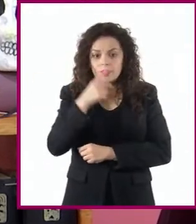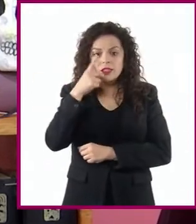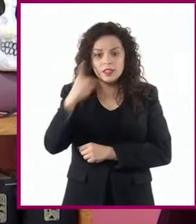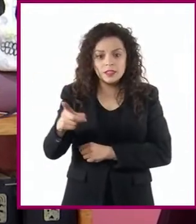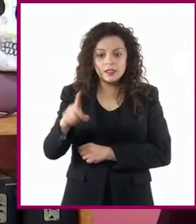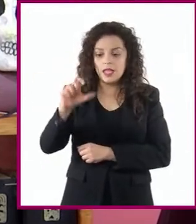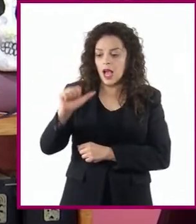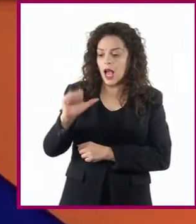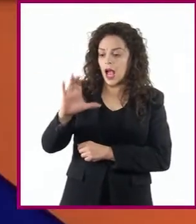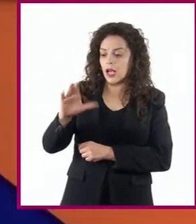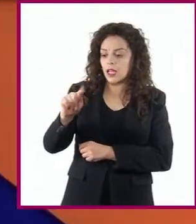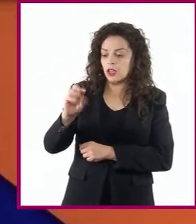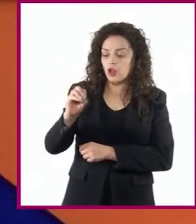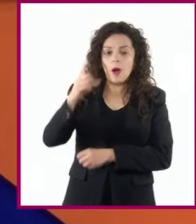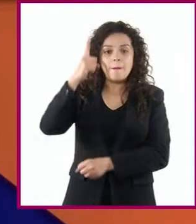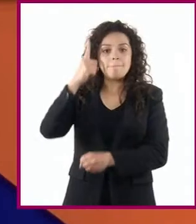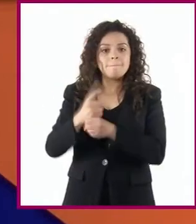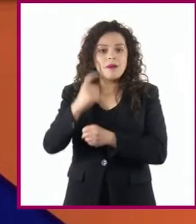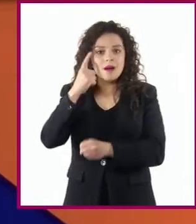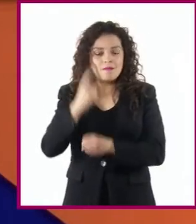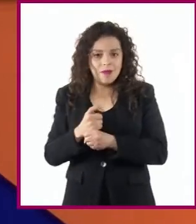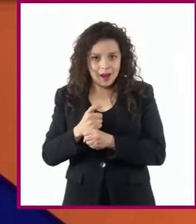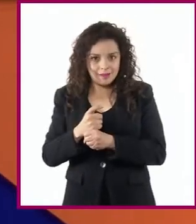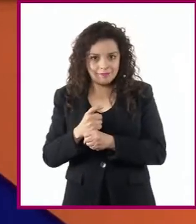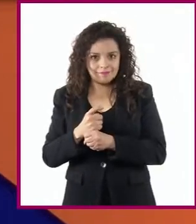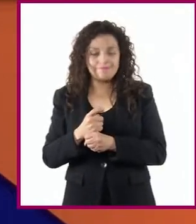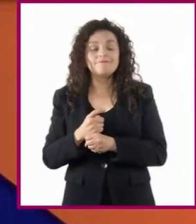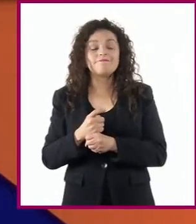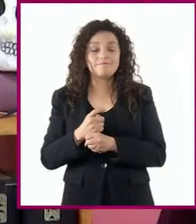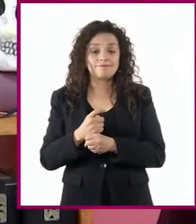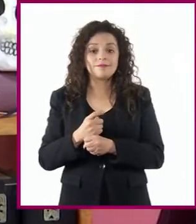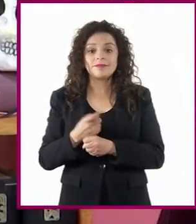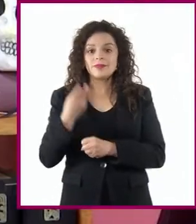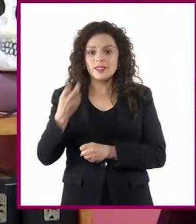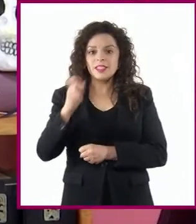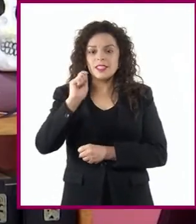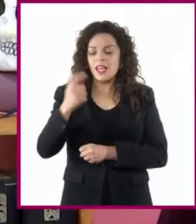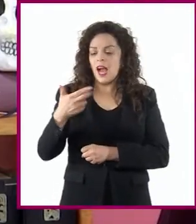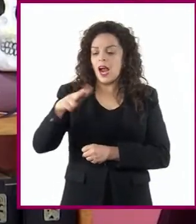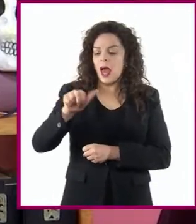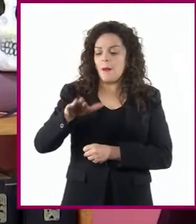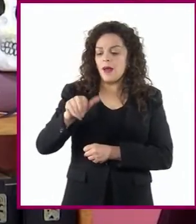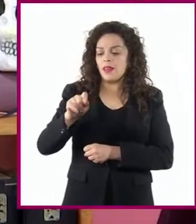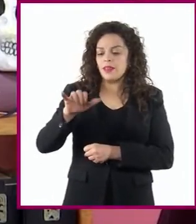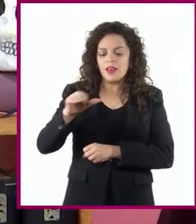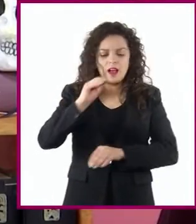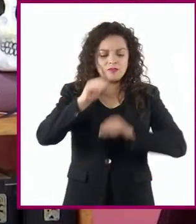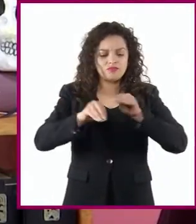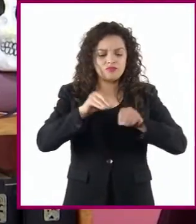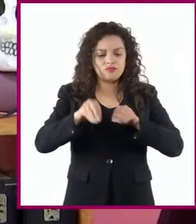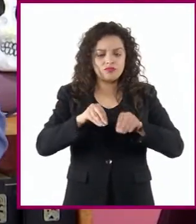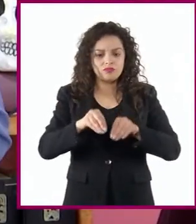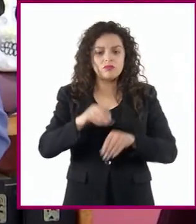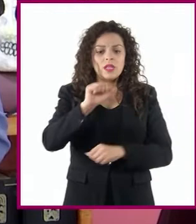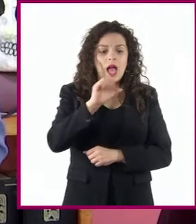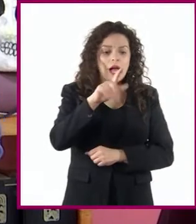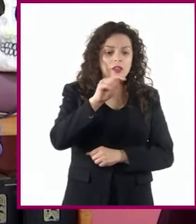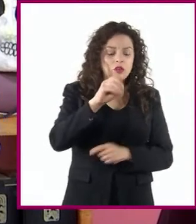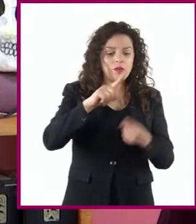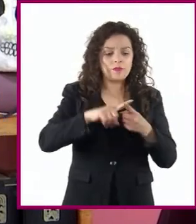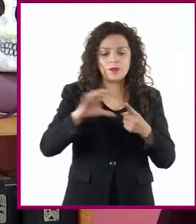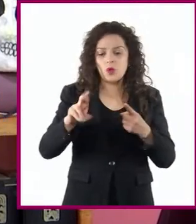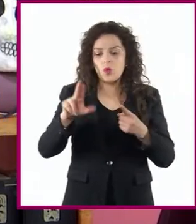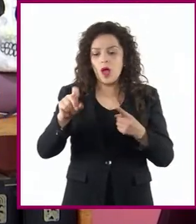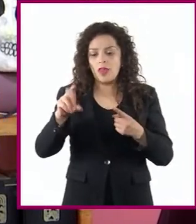Acto Primero. La estructura de las obras dramáticas está compuesto por actos, cuadros